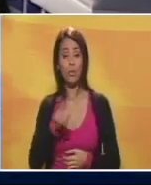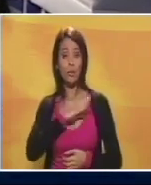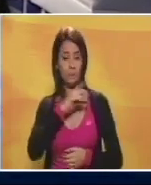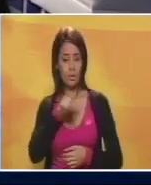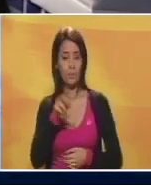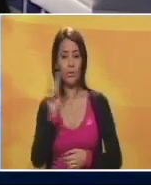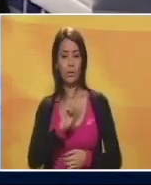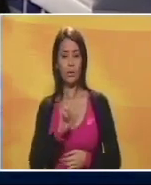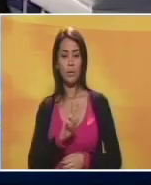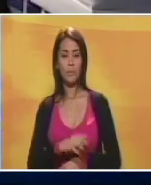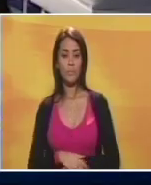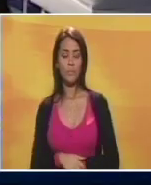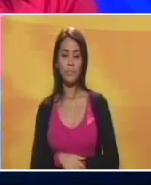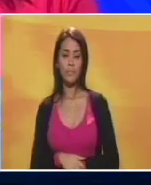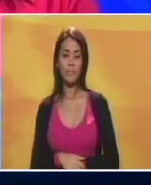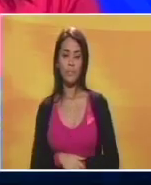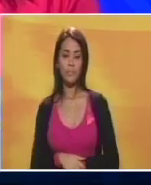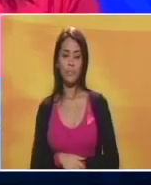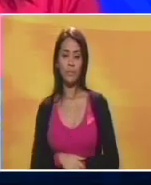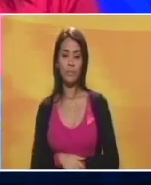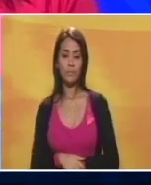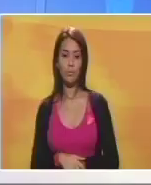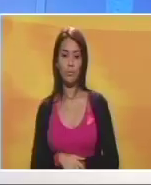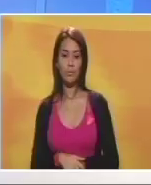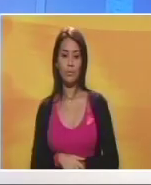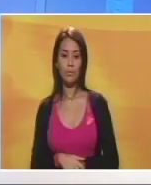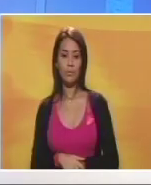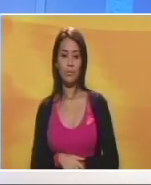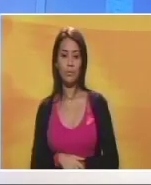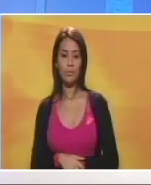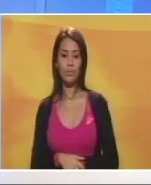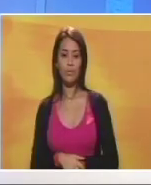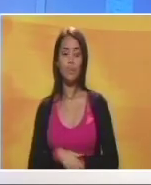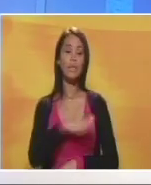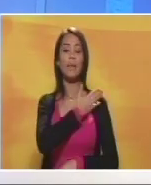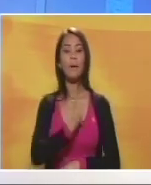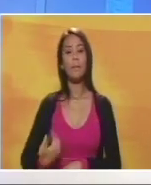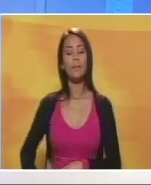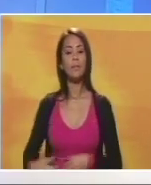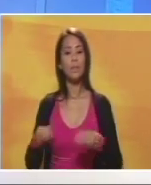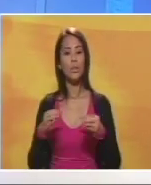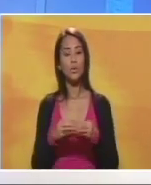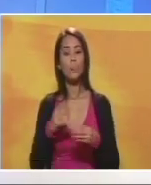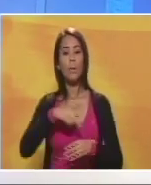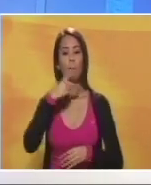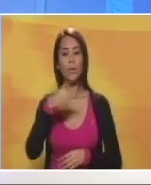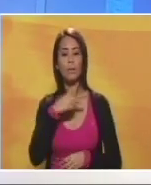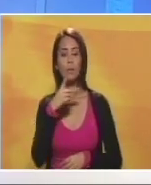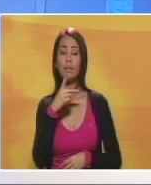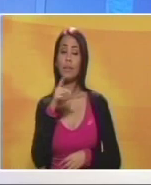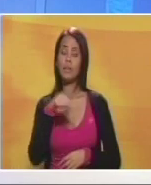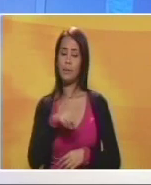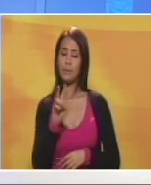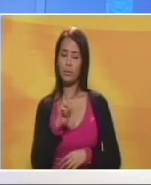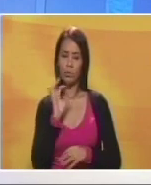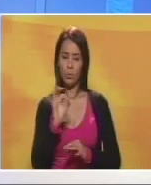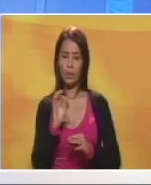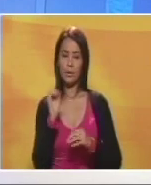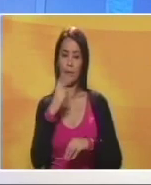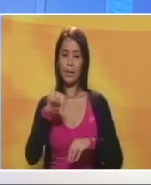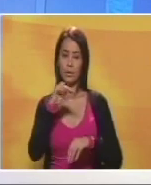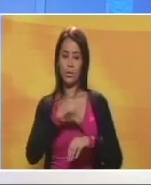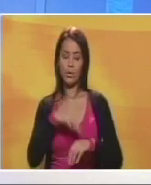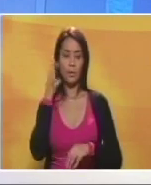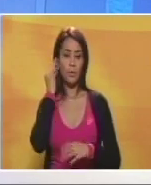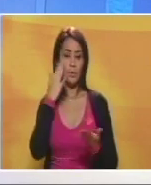y quienes no están en funciones de gobierno. La presidenta de la Comisión de Política Interior de la Asamblea Nacional, Elsa